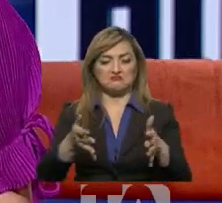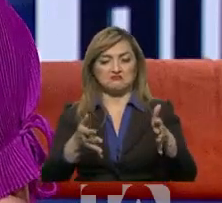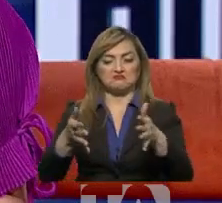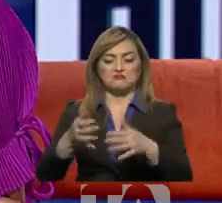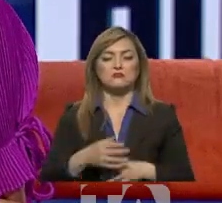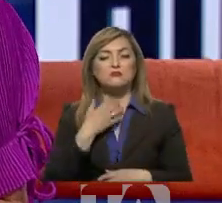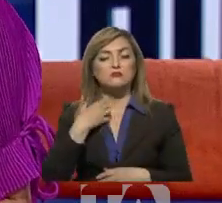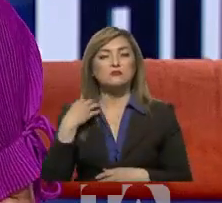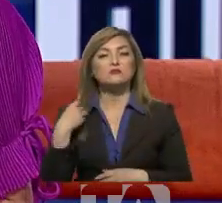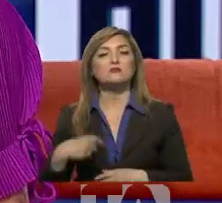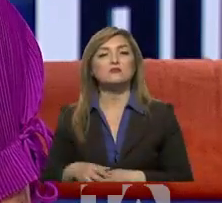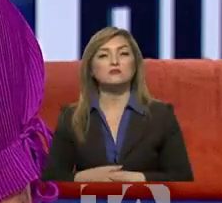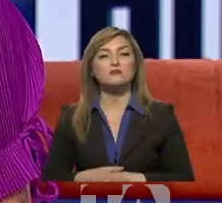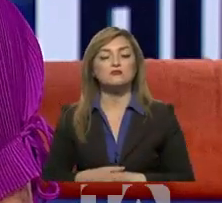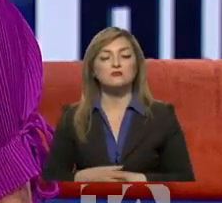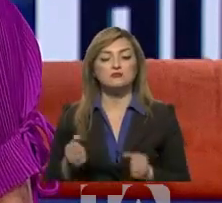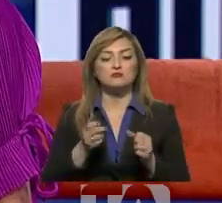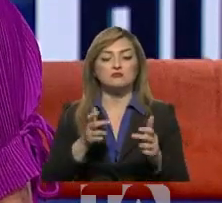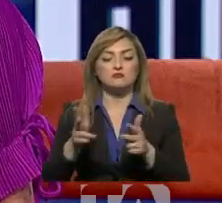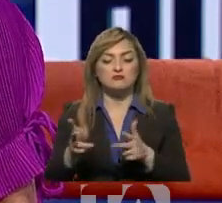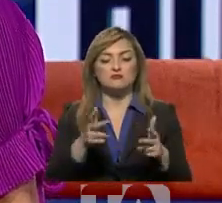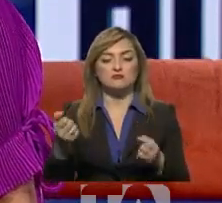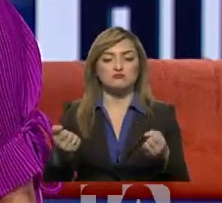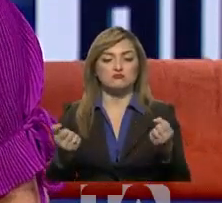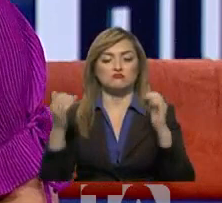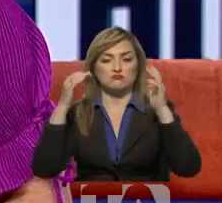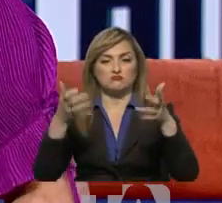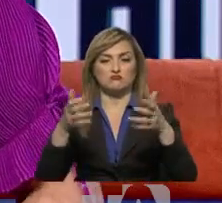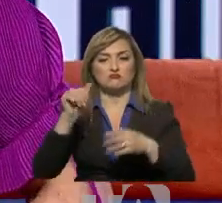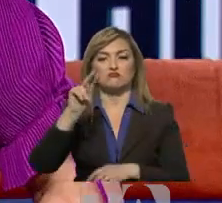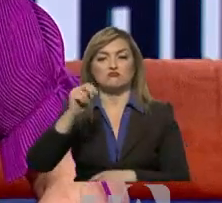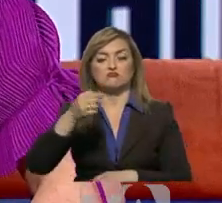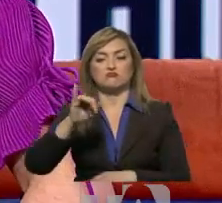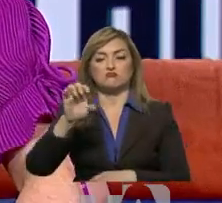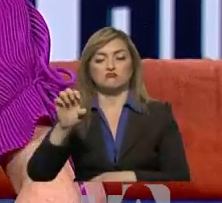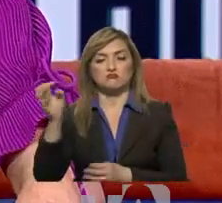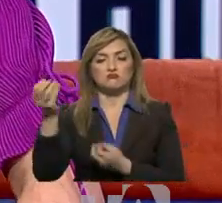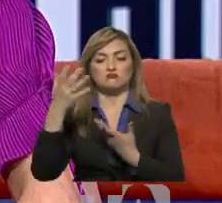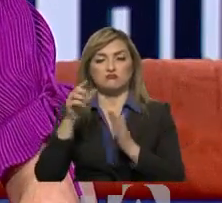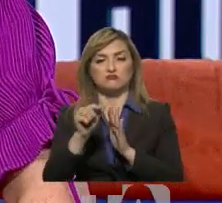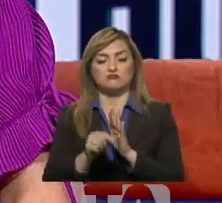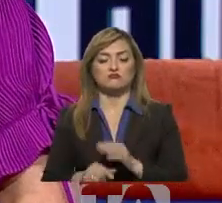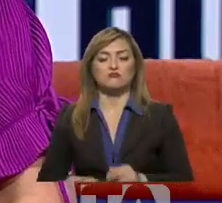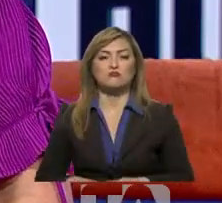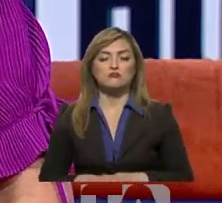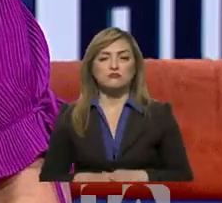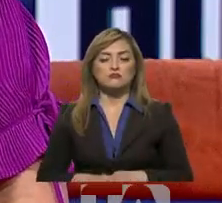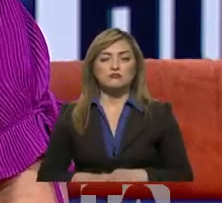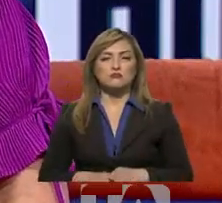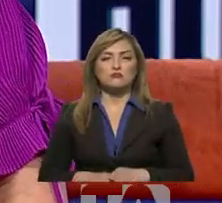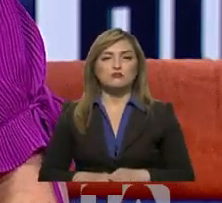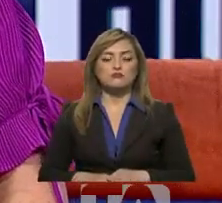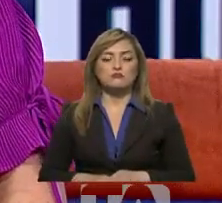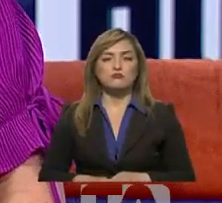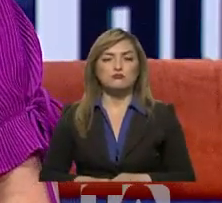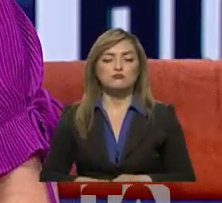en la vía debido al paso continuo de los vehículos pesados. Angie Torres se trasladó al lugar para mostrarnos cómo se encuentra esta vía.